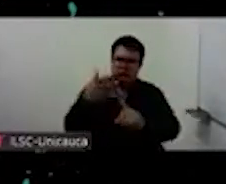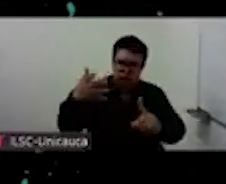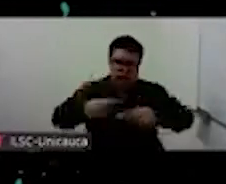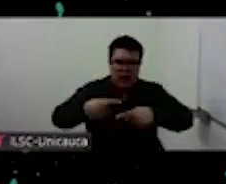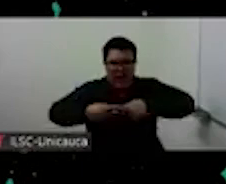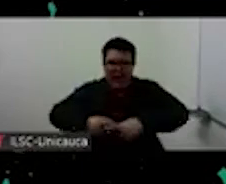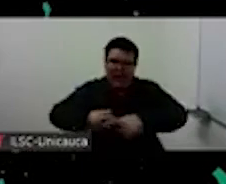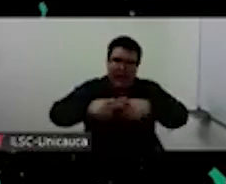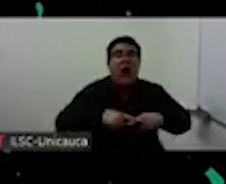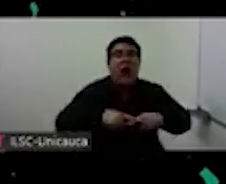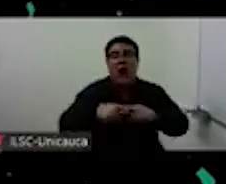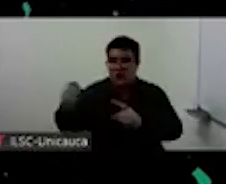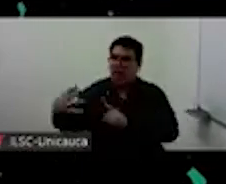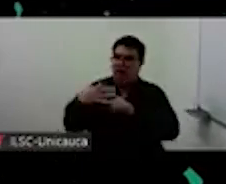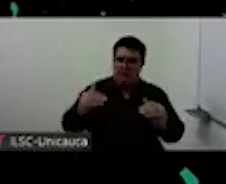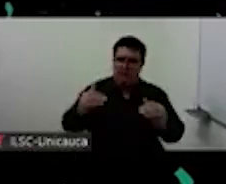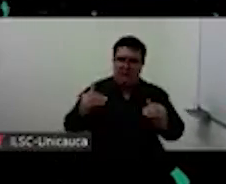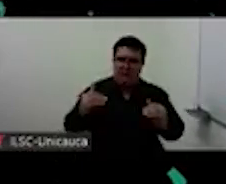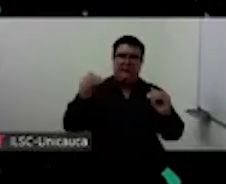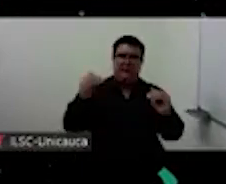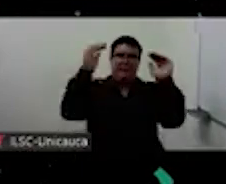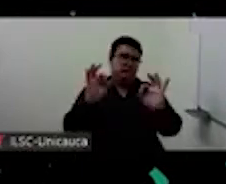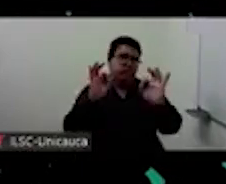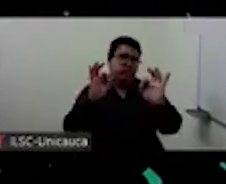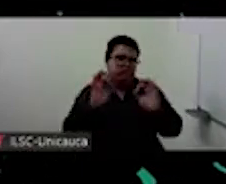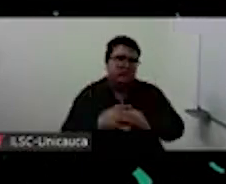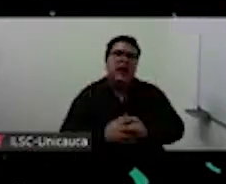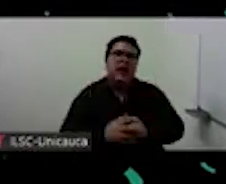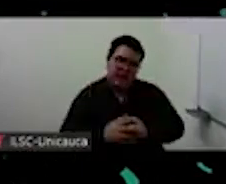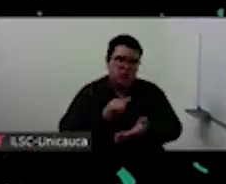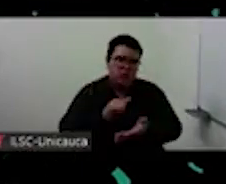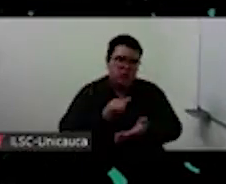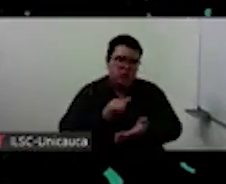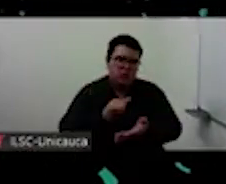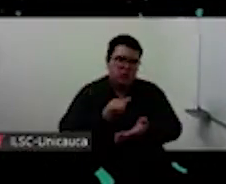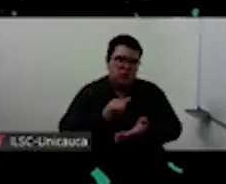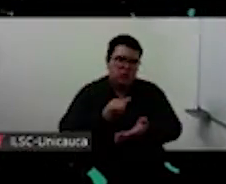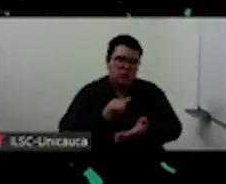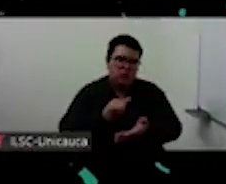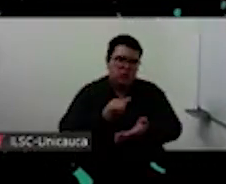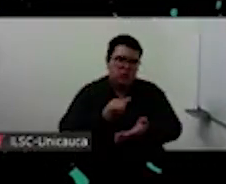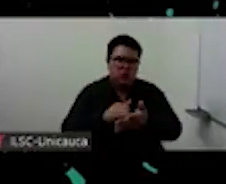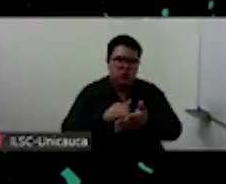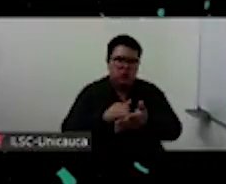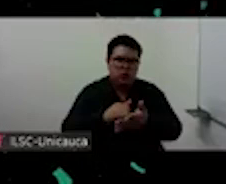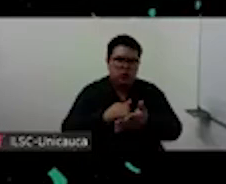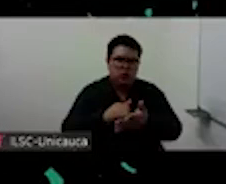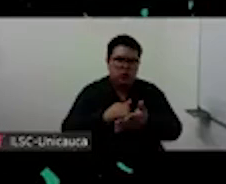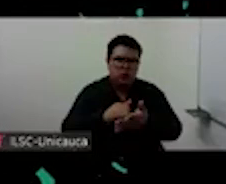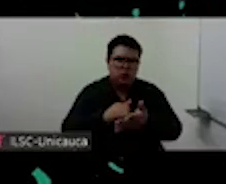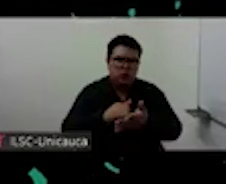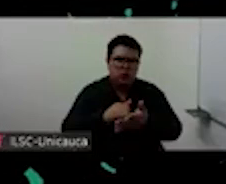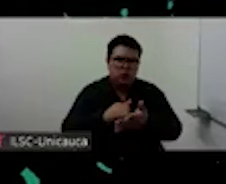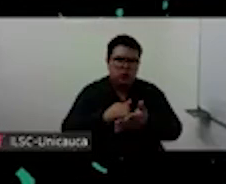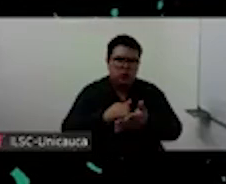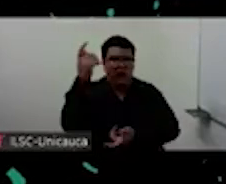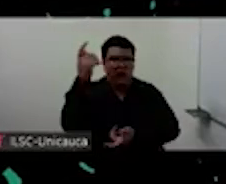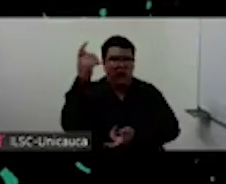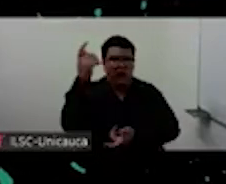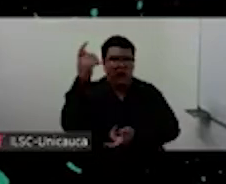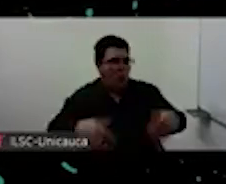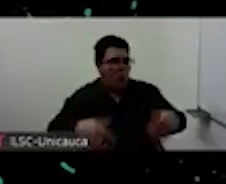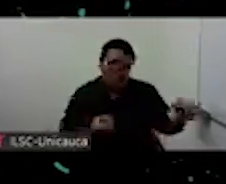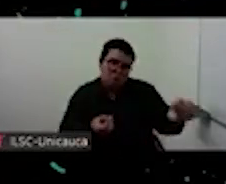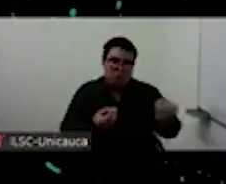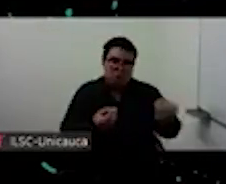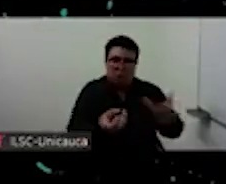textilería indígena mapuche, debido a que los tejidos eran mercancías bien valoradas para el intercambio con los